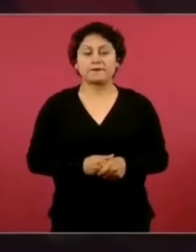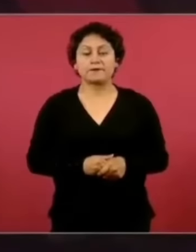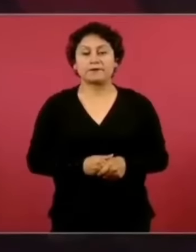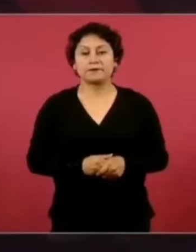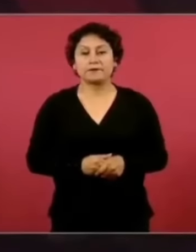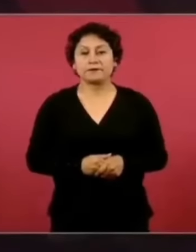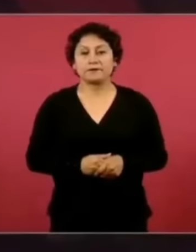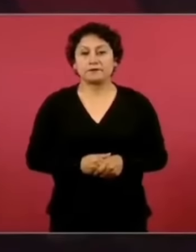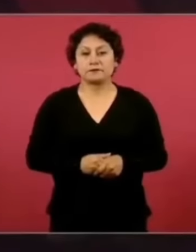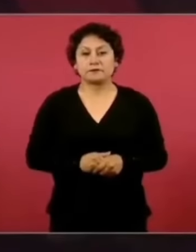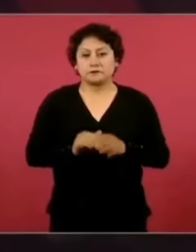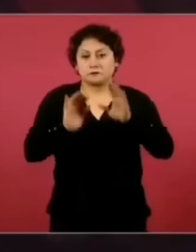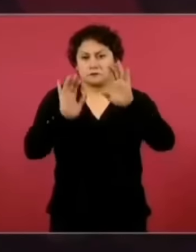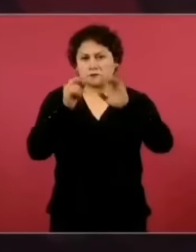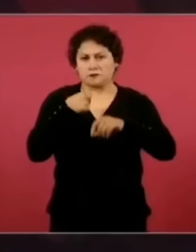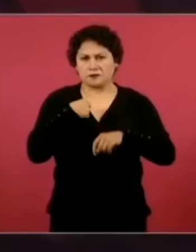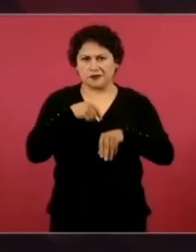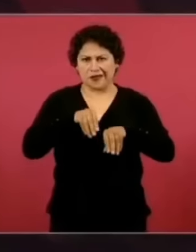nunca dije nada.